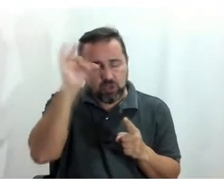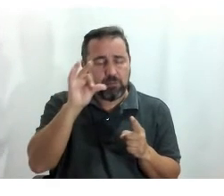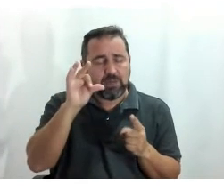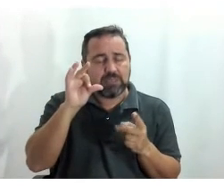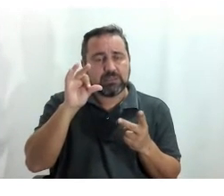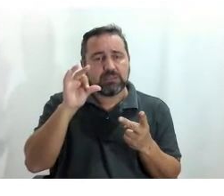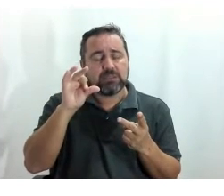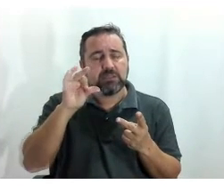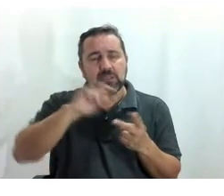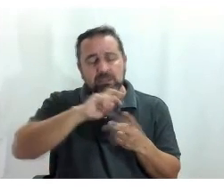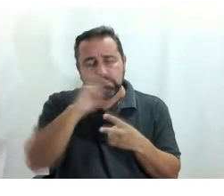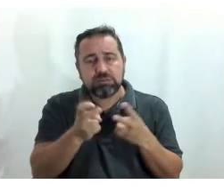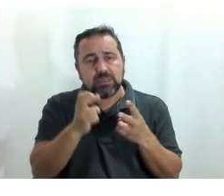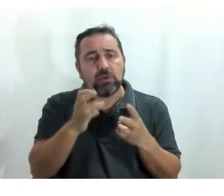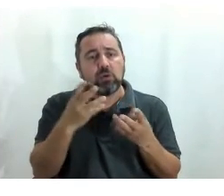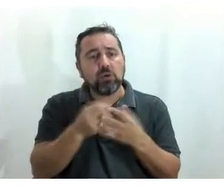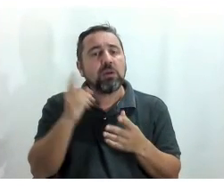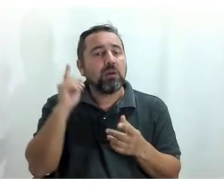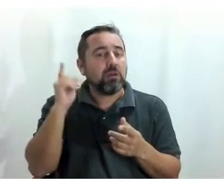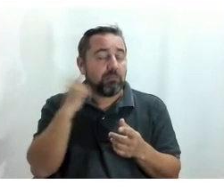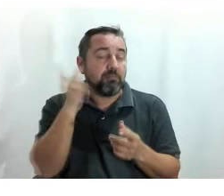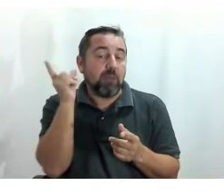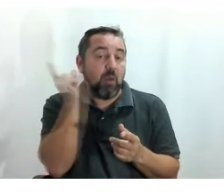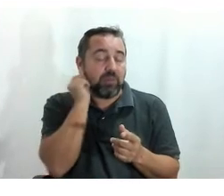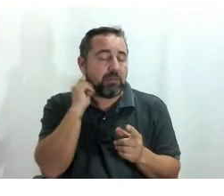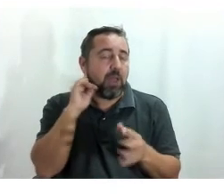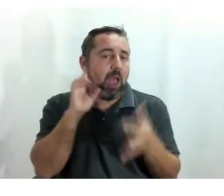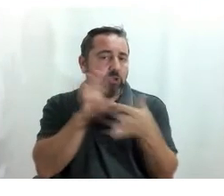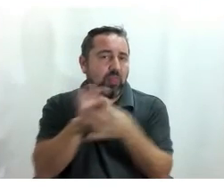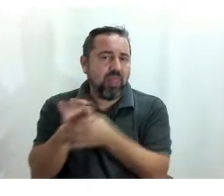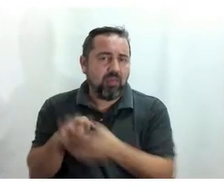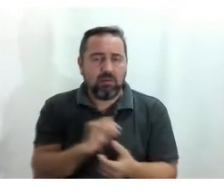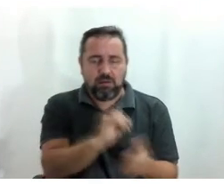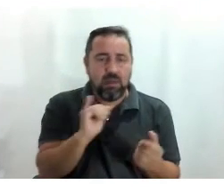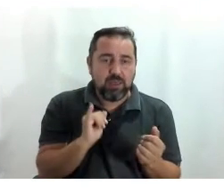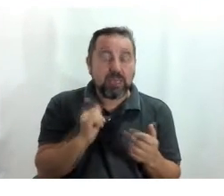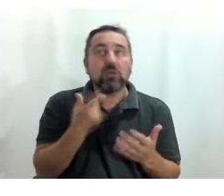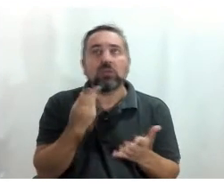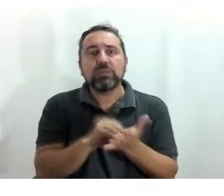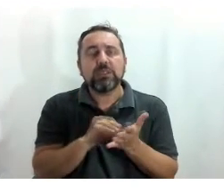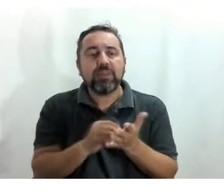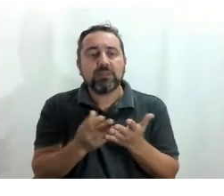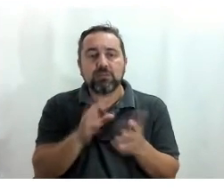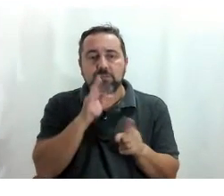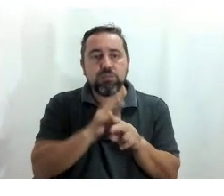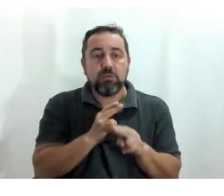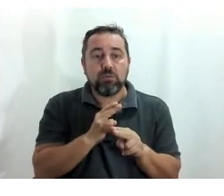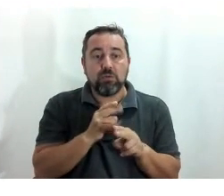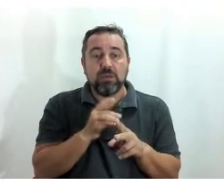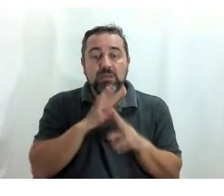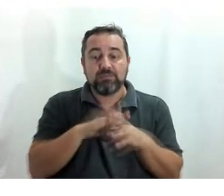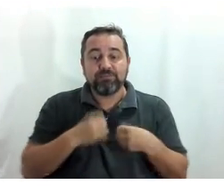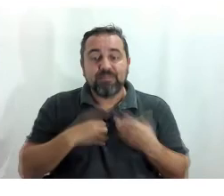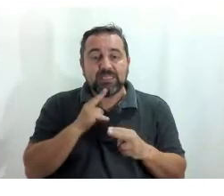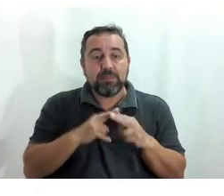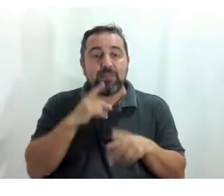asocian pérdida auditiva, y sucede muchas veces que la complejidad de las manifestaciones clínicas